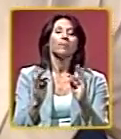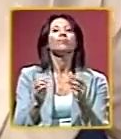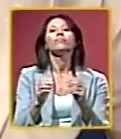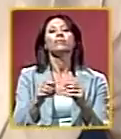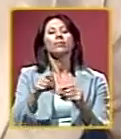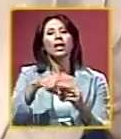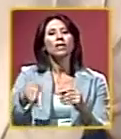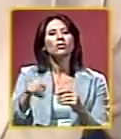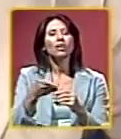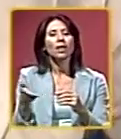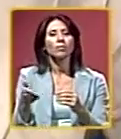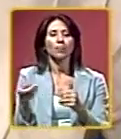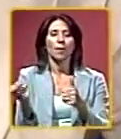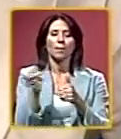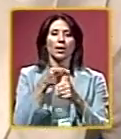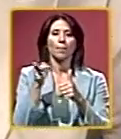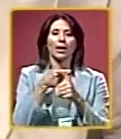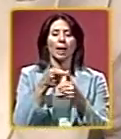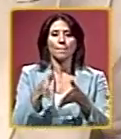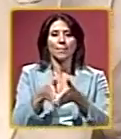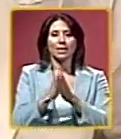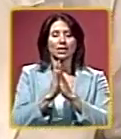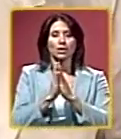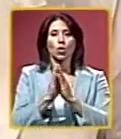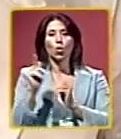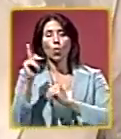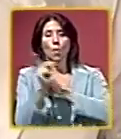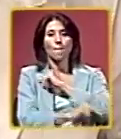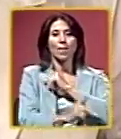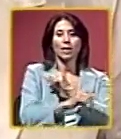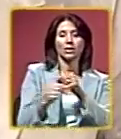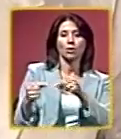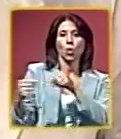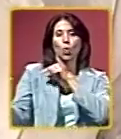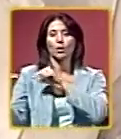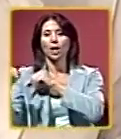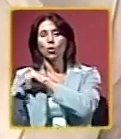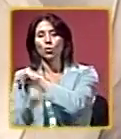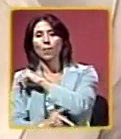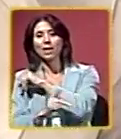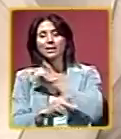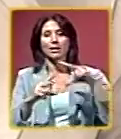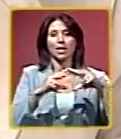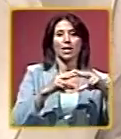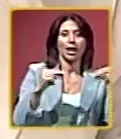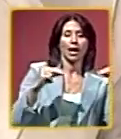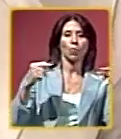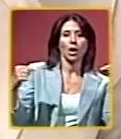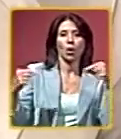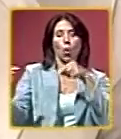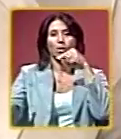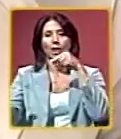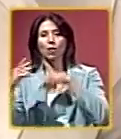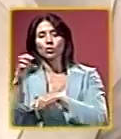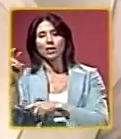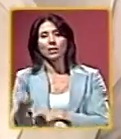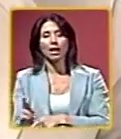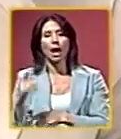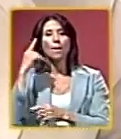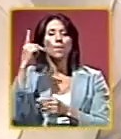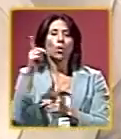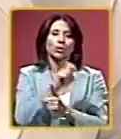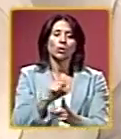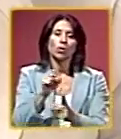primera petición o comunicación de un Estado contra otro Estado, de Nicaragua contra Costa Rica, por los hechos que ya